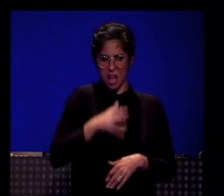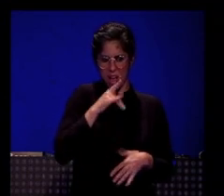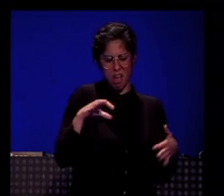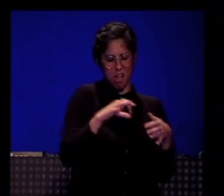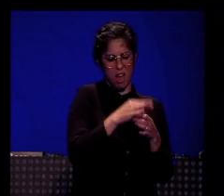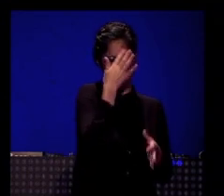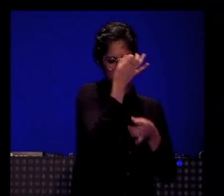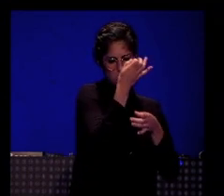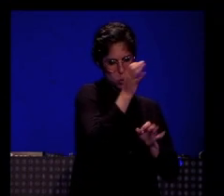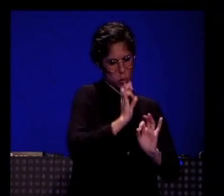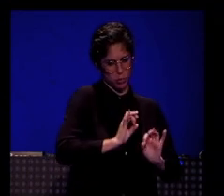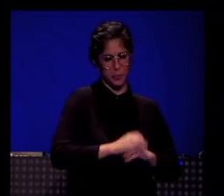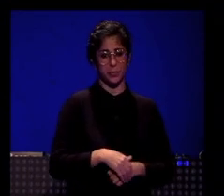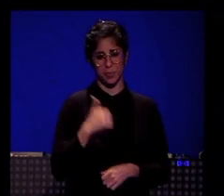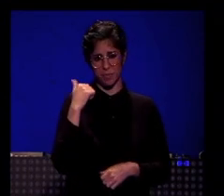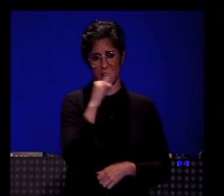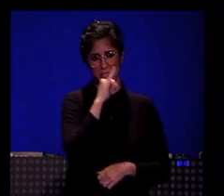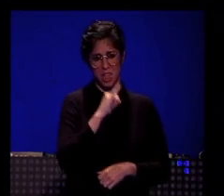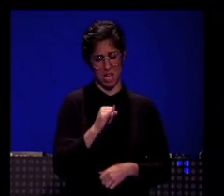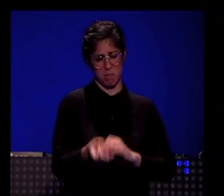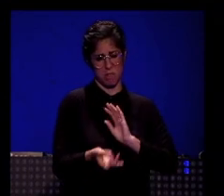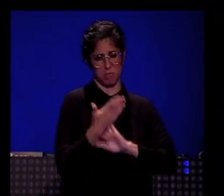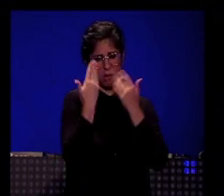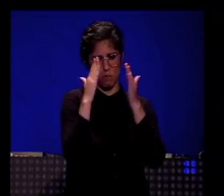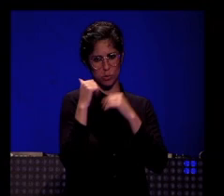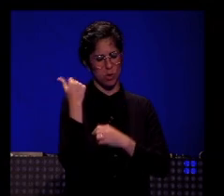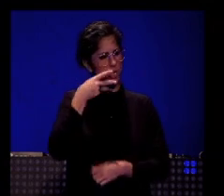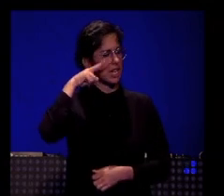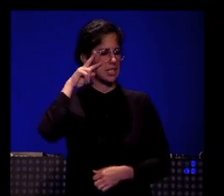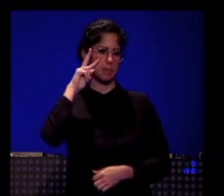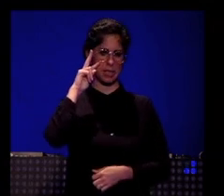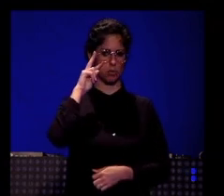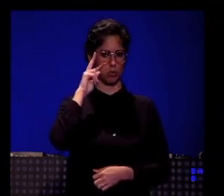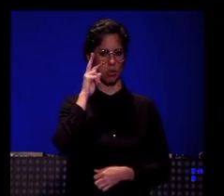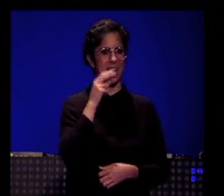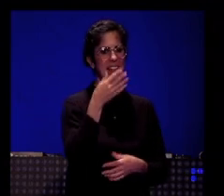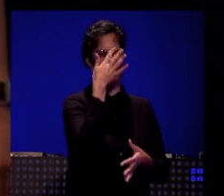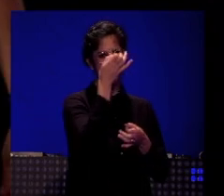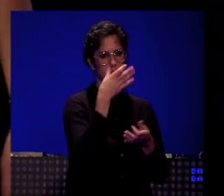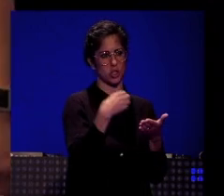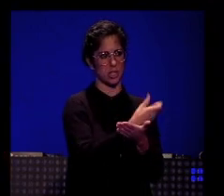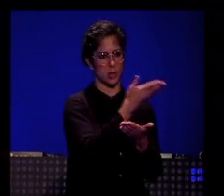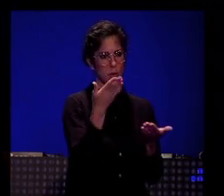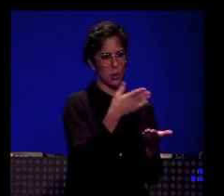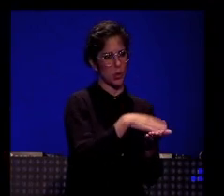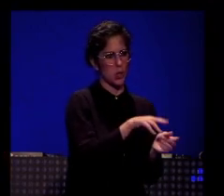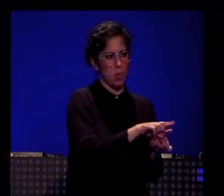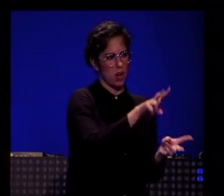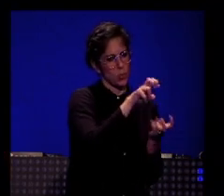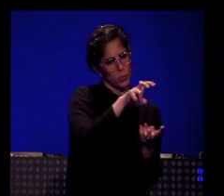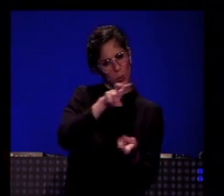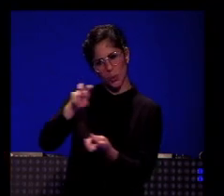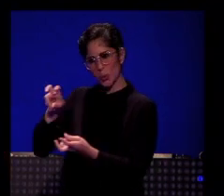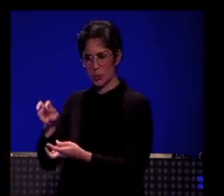aquí zuckerberg es un experto a la hora de tener datos de todos nosotros creo que todos estamos en manos de sacar ver vale